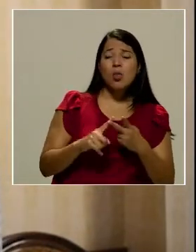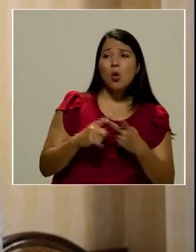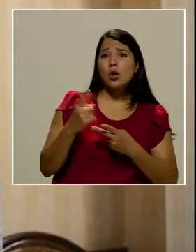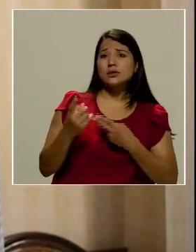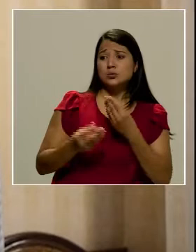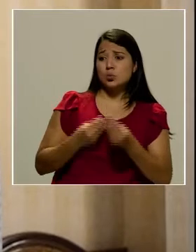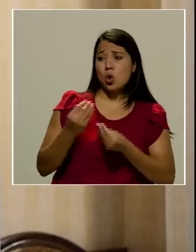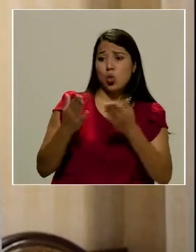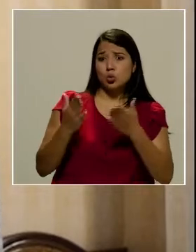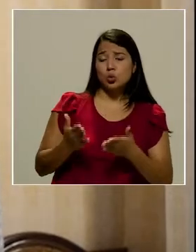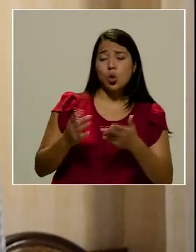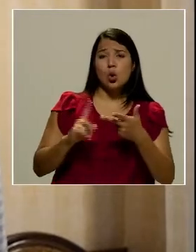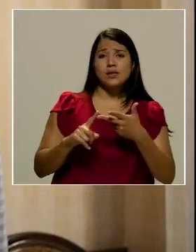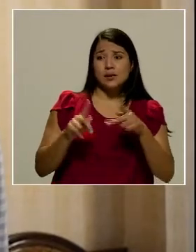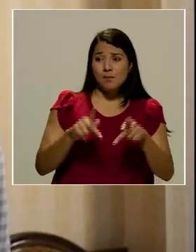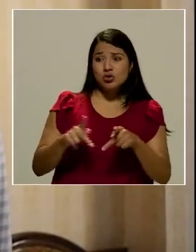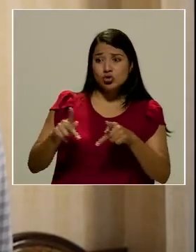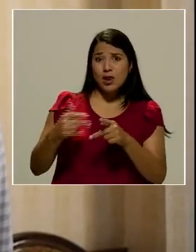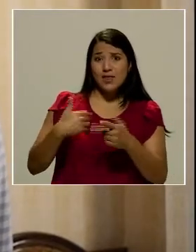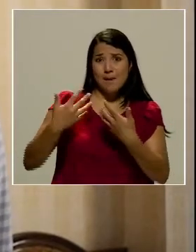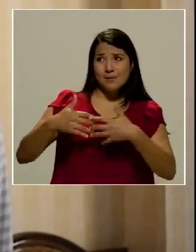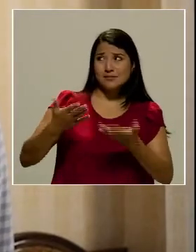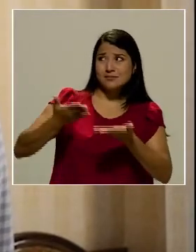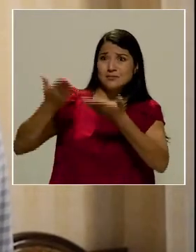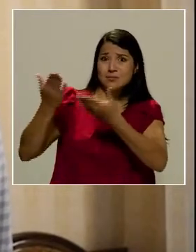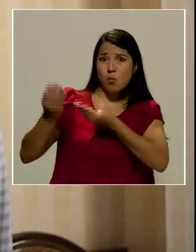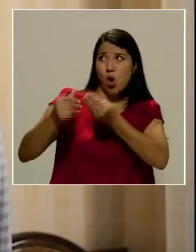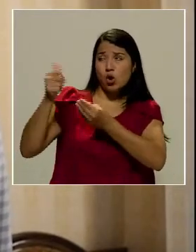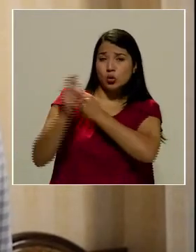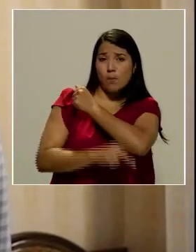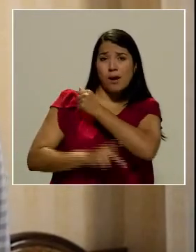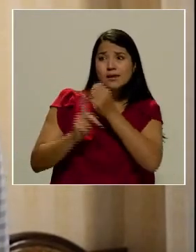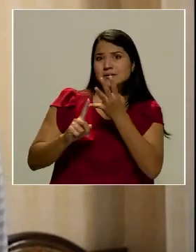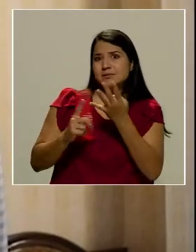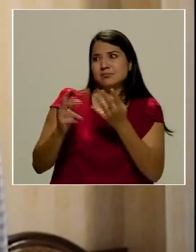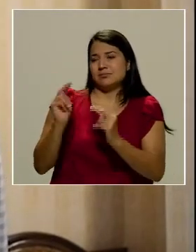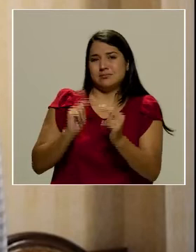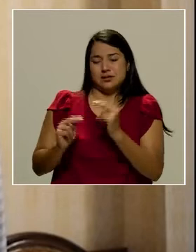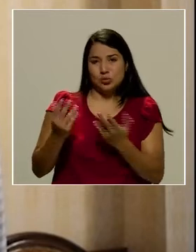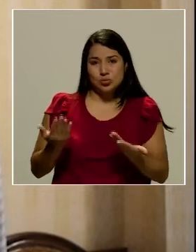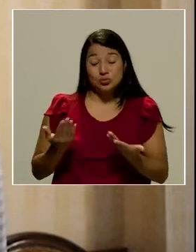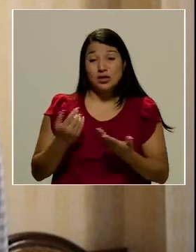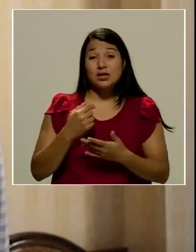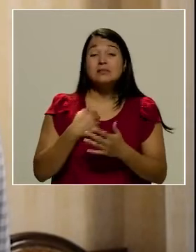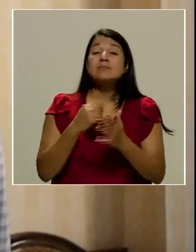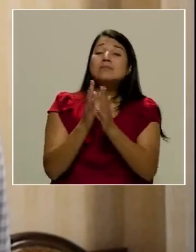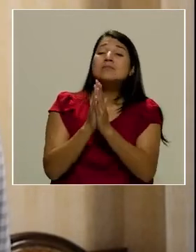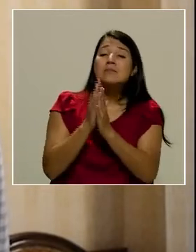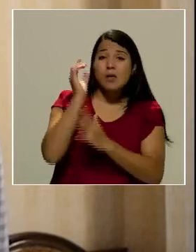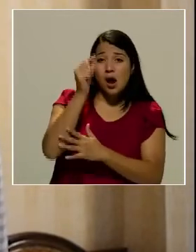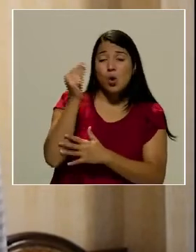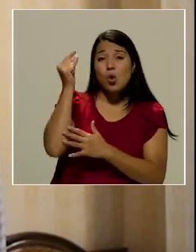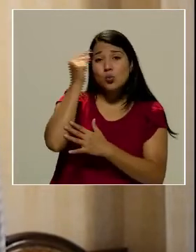al pequeño agricultor que está llevando su comida a los negocios, en fin. Creo que es un llamado obviamente al gobierno